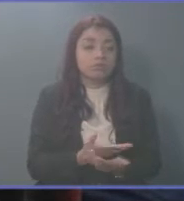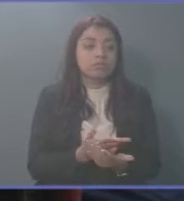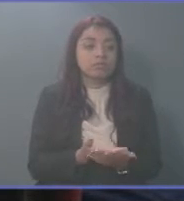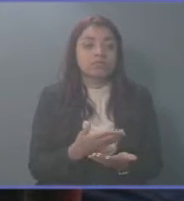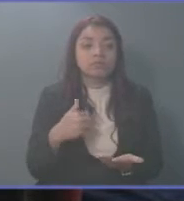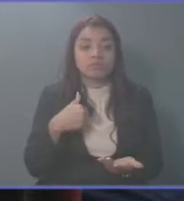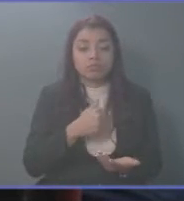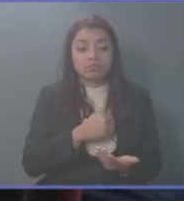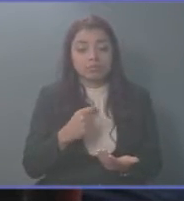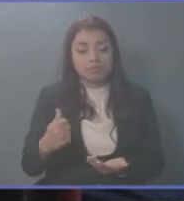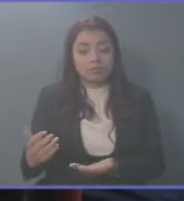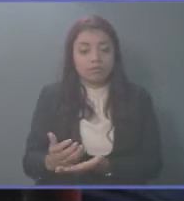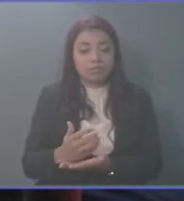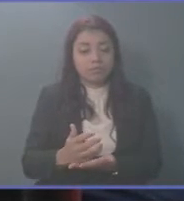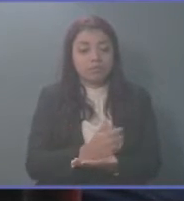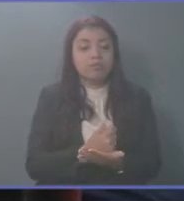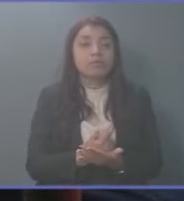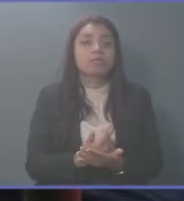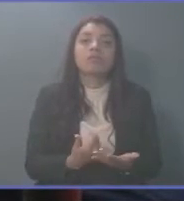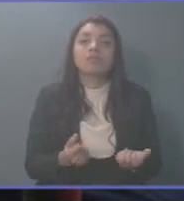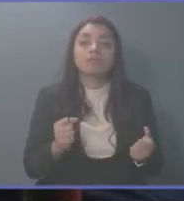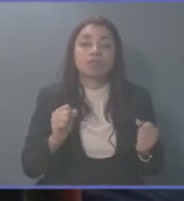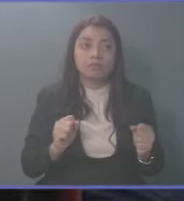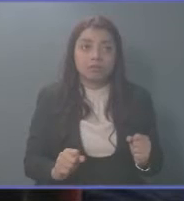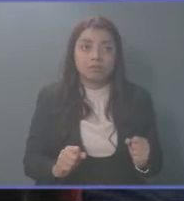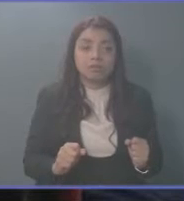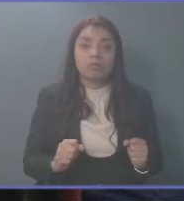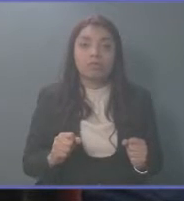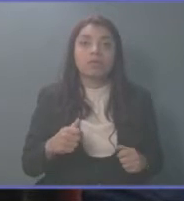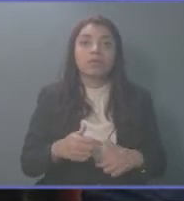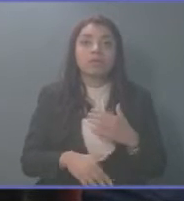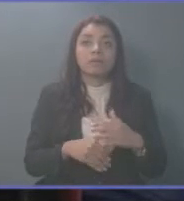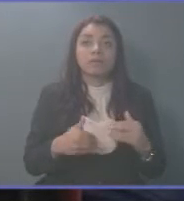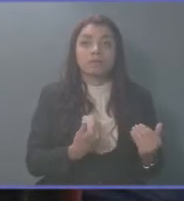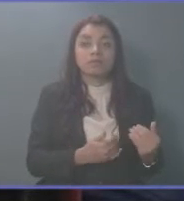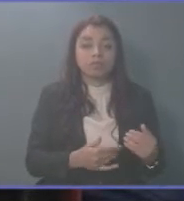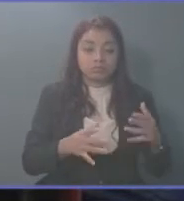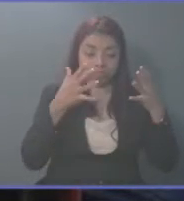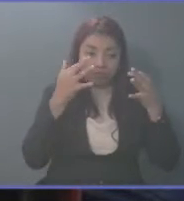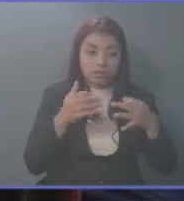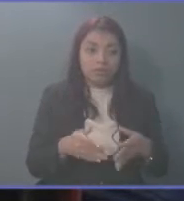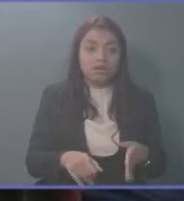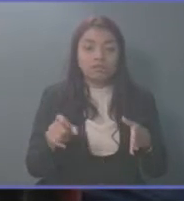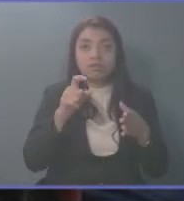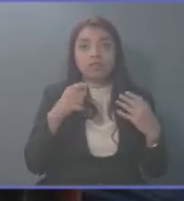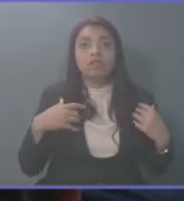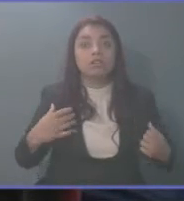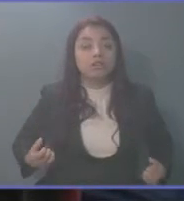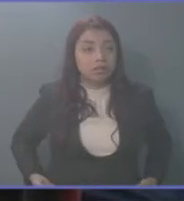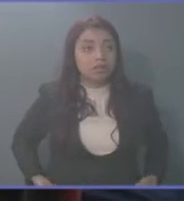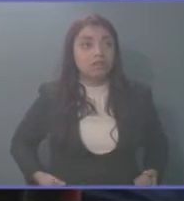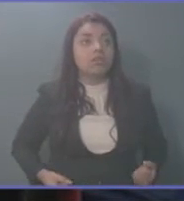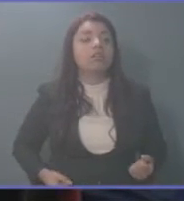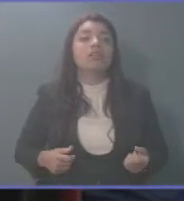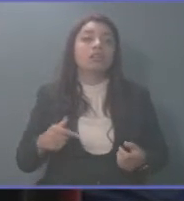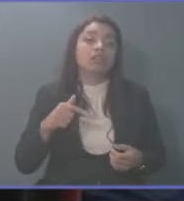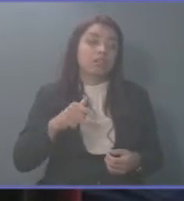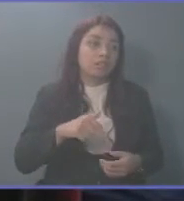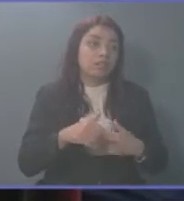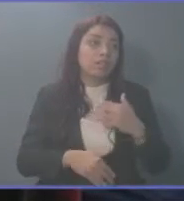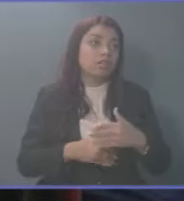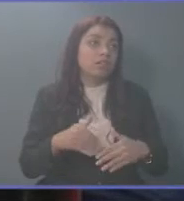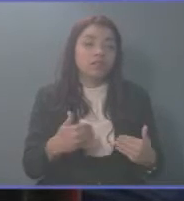Ministerio de Hacienda, la cual será recaudada por dicha Secretaría de Estado. Dicha contribución actualmente es